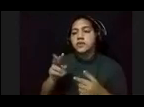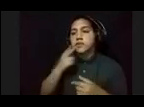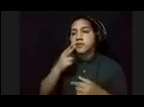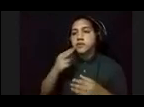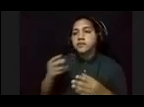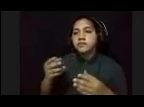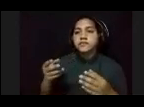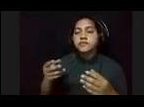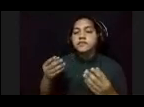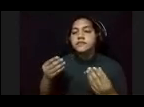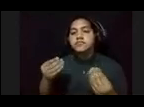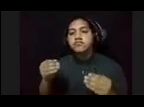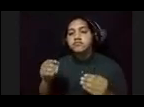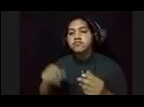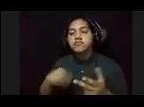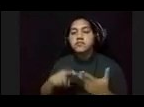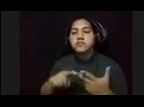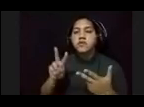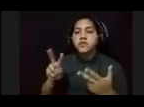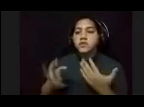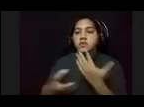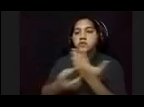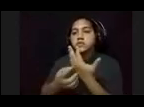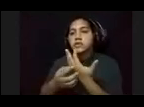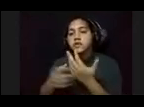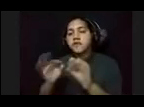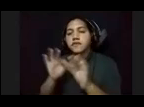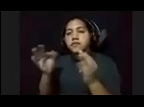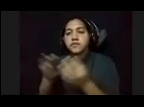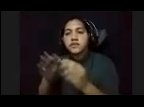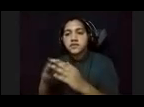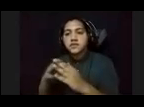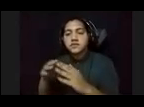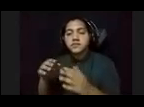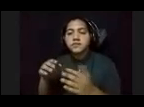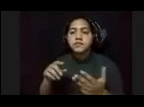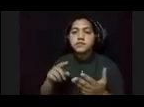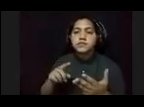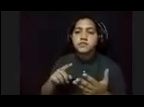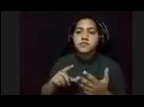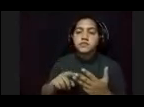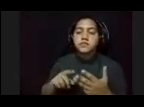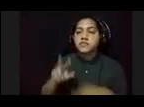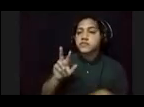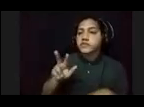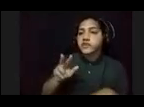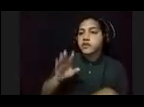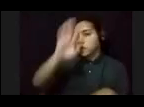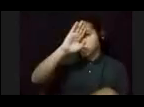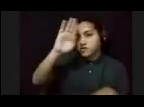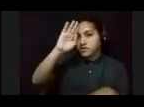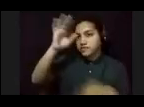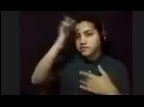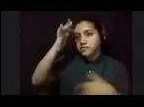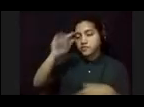de cigarrillos, 2 cocineras en casa de familia, 3 en el hospital de tuberculosos, un